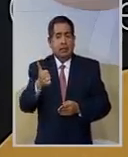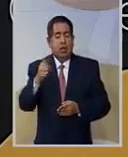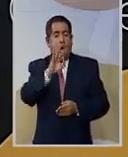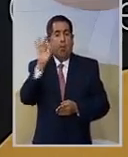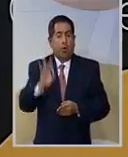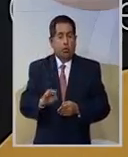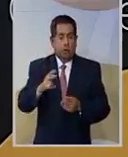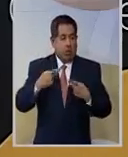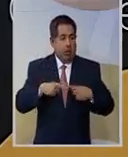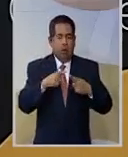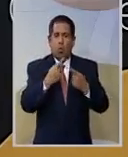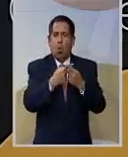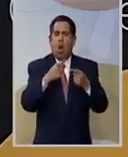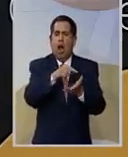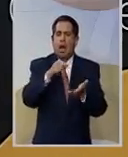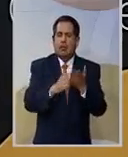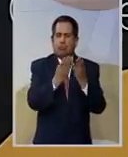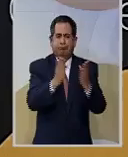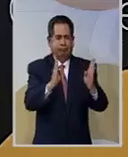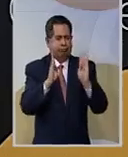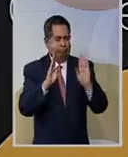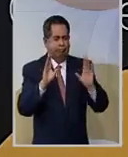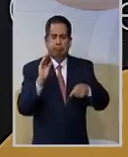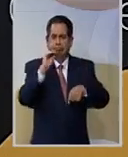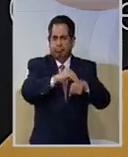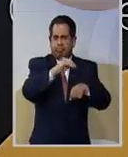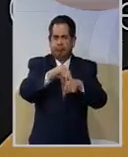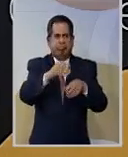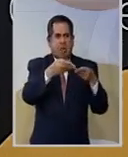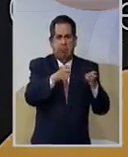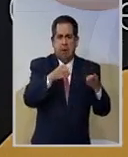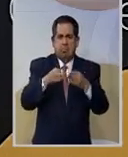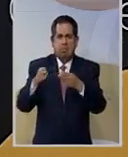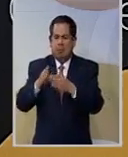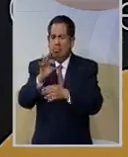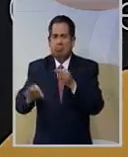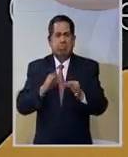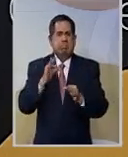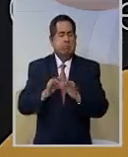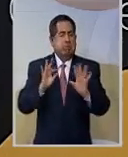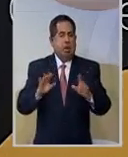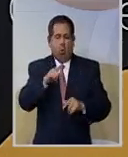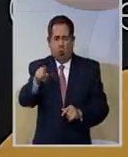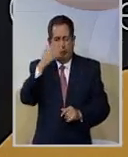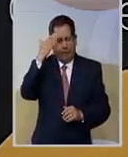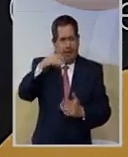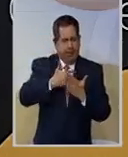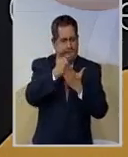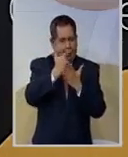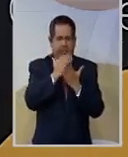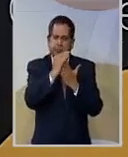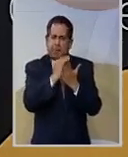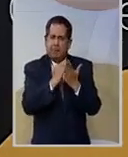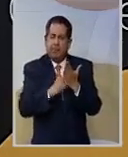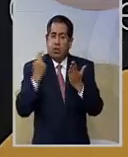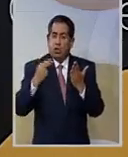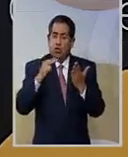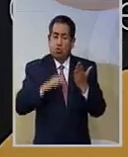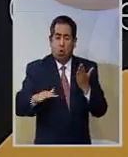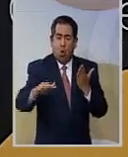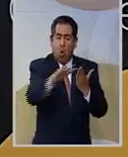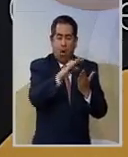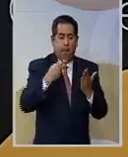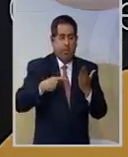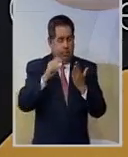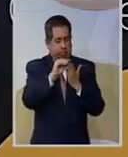99.96% de las casillas ya habían sido instaladas. Y como usted sabe, la lista nominal para la elección en la Ciudad de